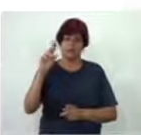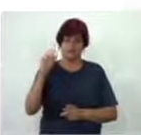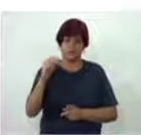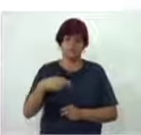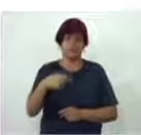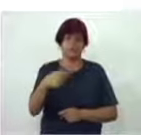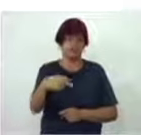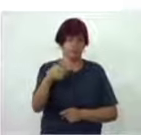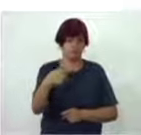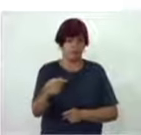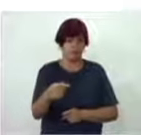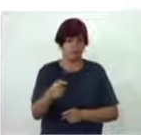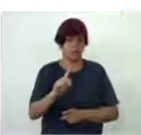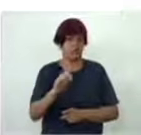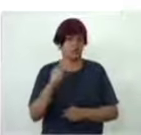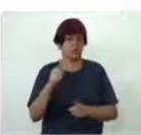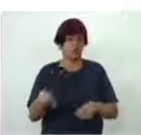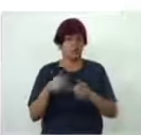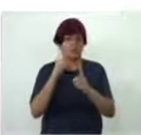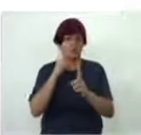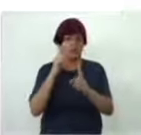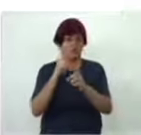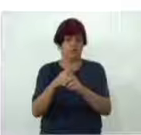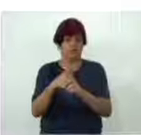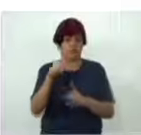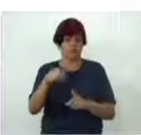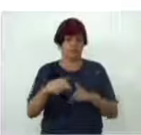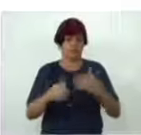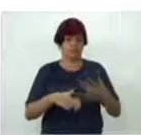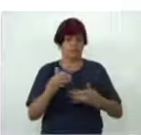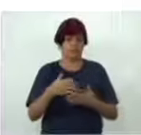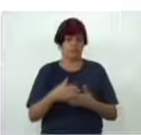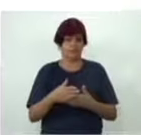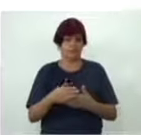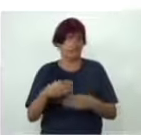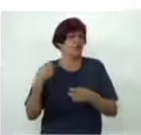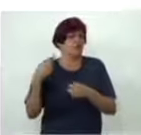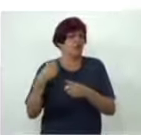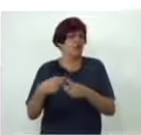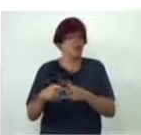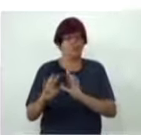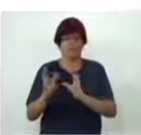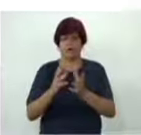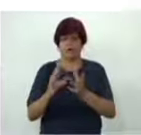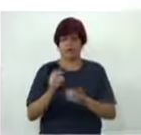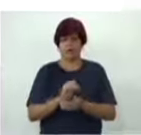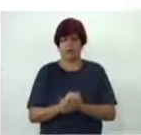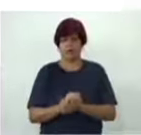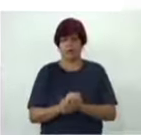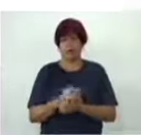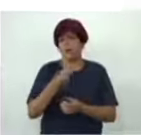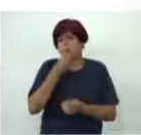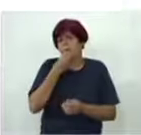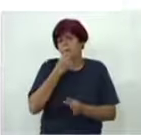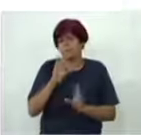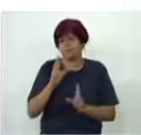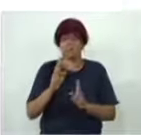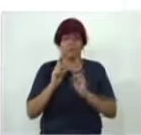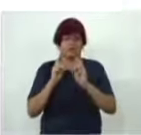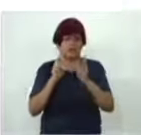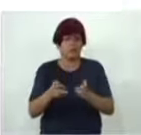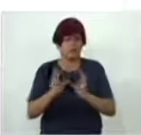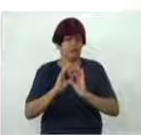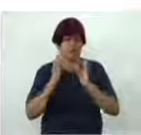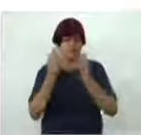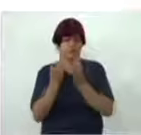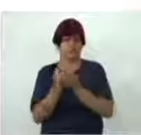no pudo cumplir los objetivos en la actividad programada puede hacerlo en otra forma organizativa del proceso, o bien pudiera ser una orientación que yo le puedo dar a la familia